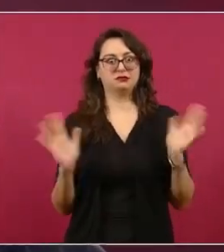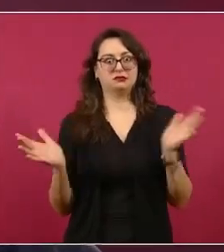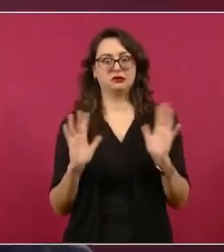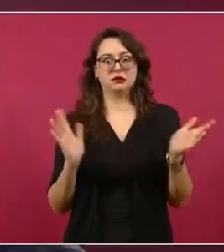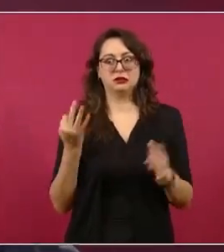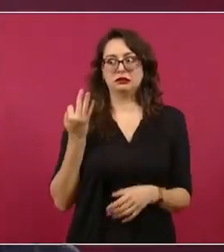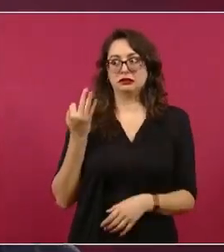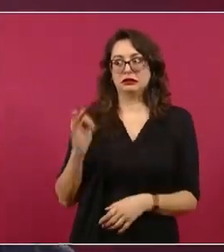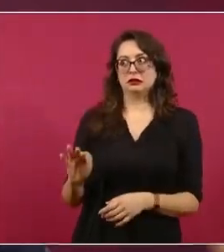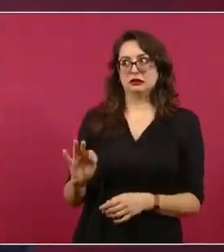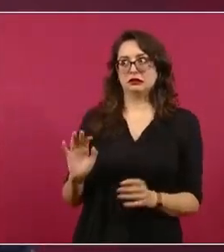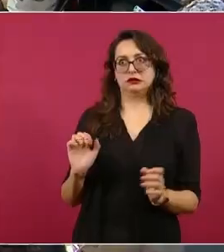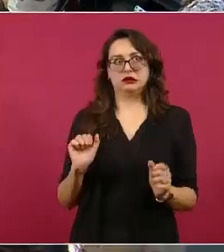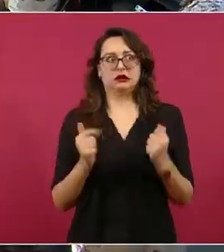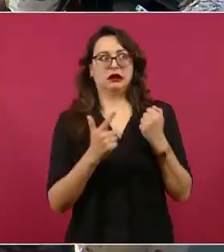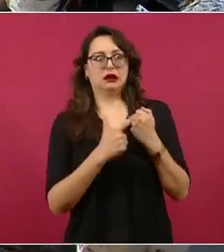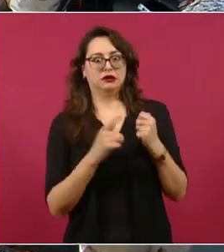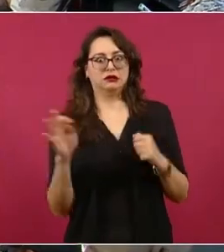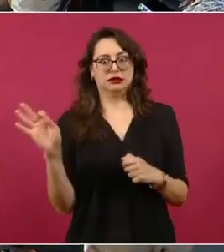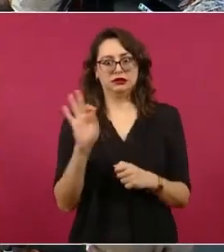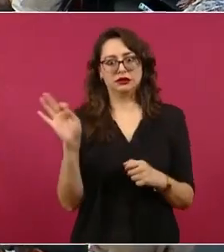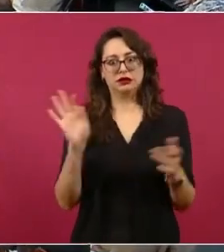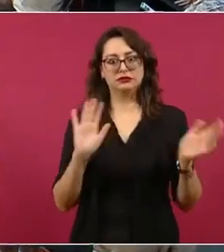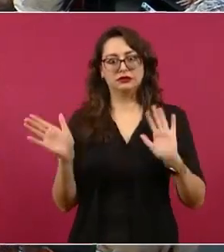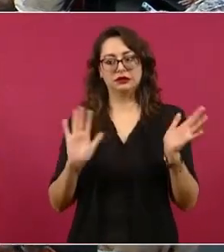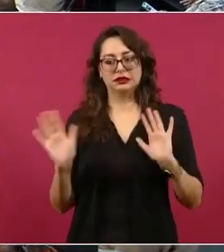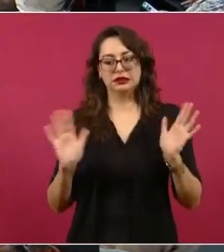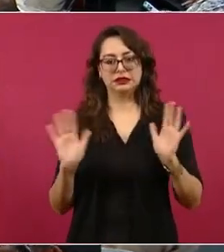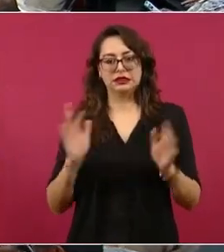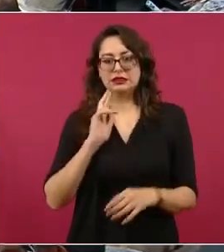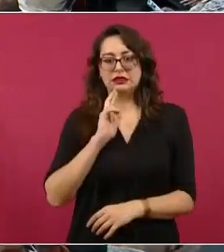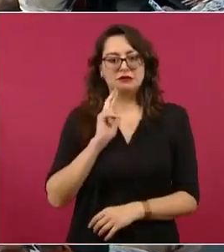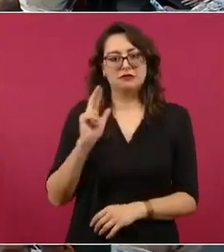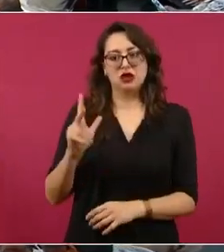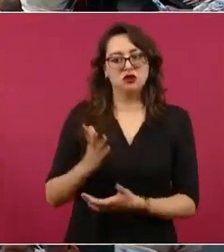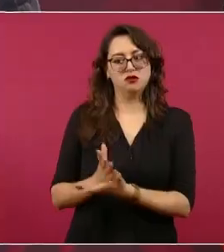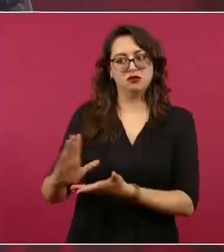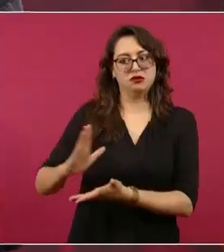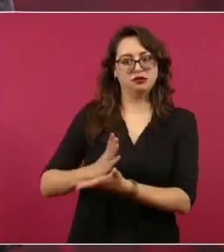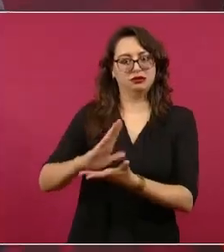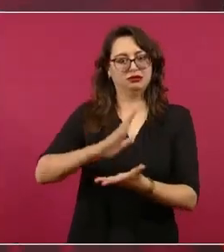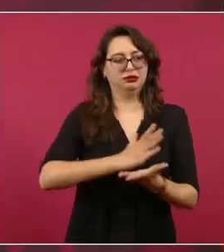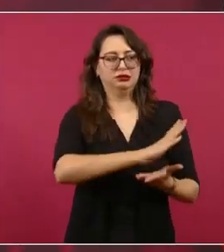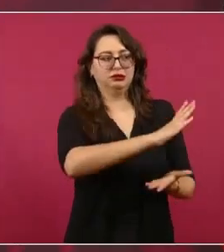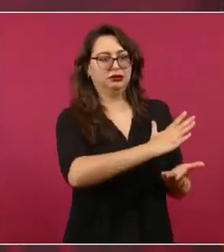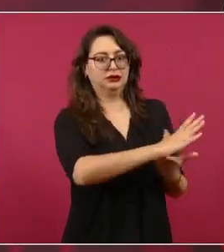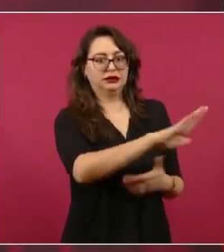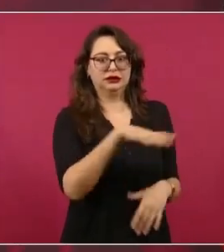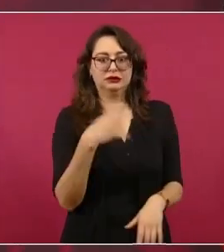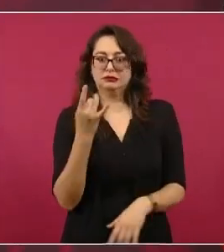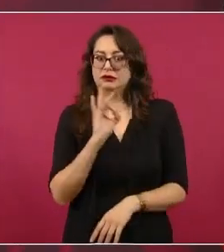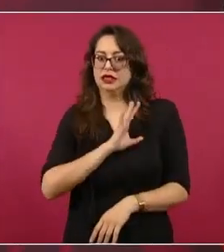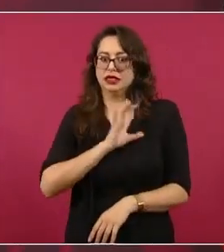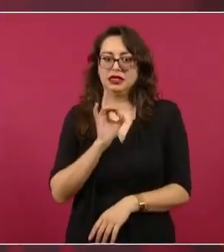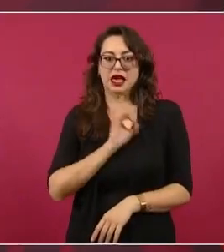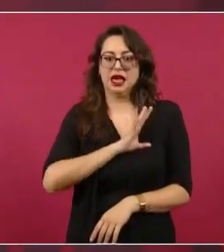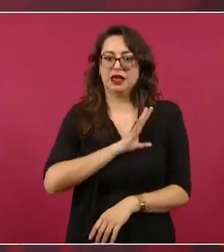nada más la ayudantía, porque esos del Estado Mayor Presidencial, ay,